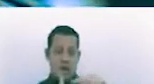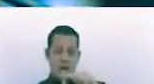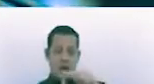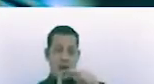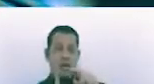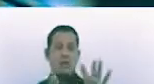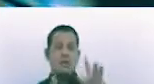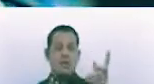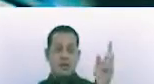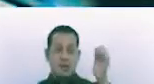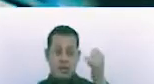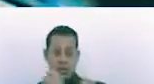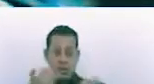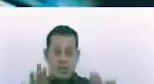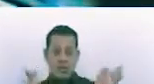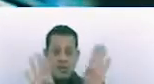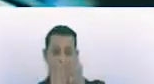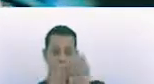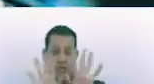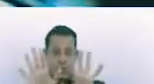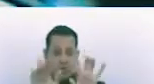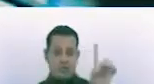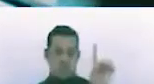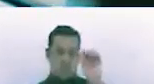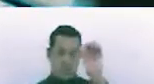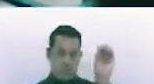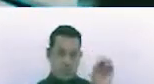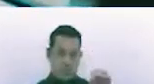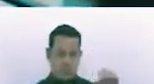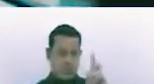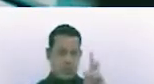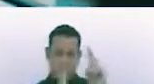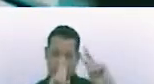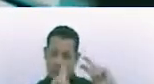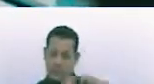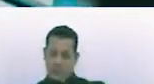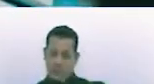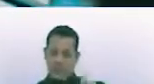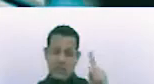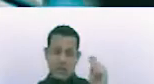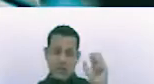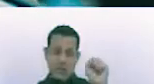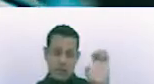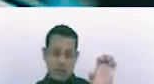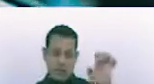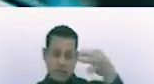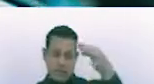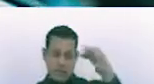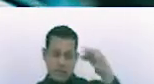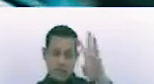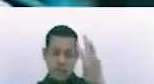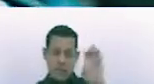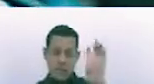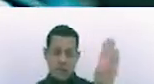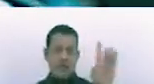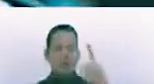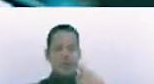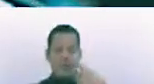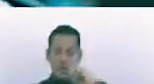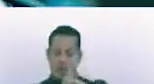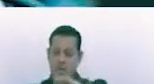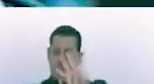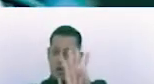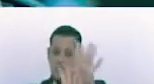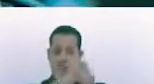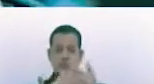cerrar el 11 de octubre. Si ustedes no han ido a revisar la página del Tribunal Supremo Electoral, donde está